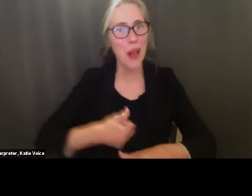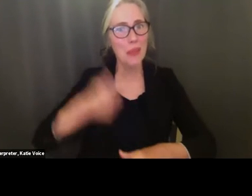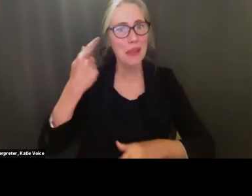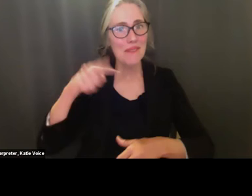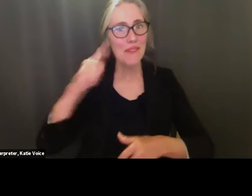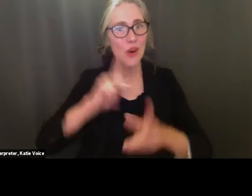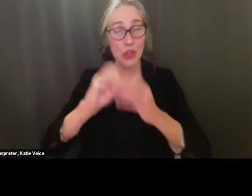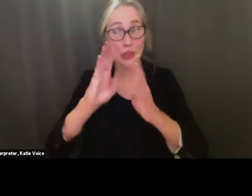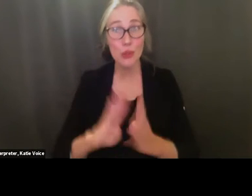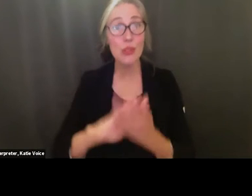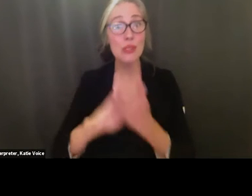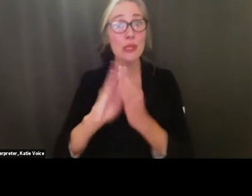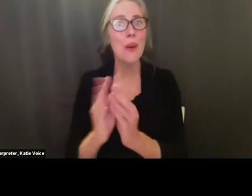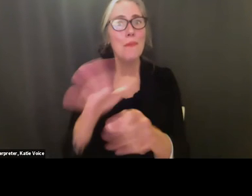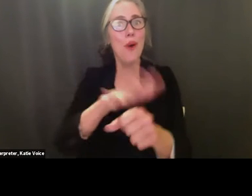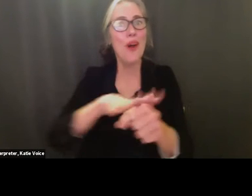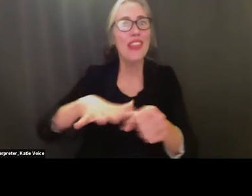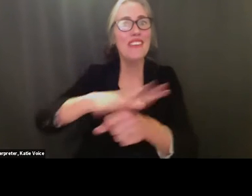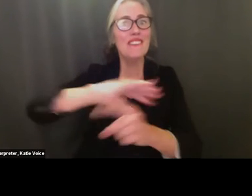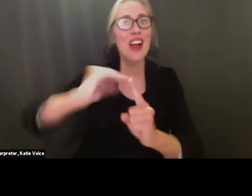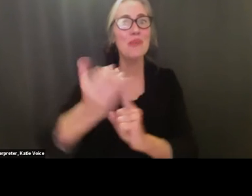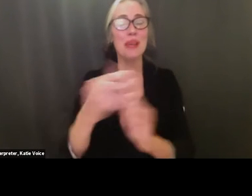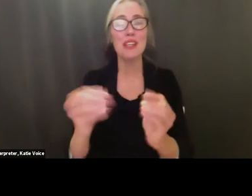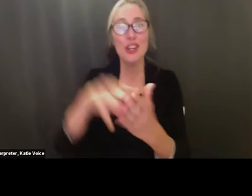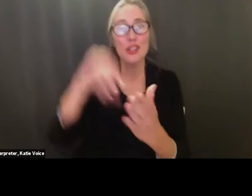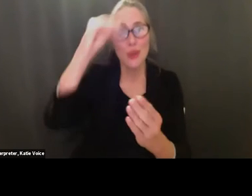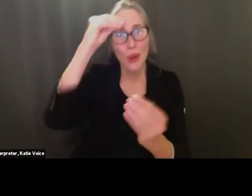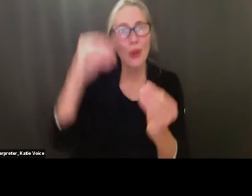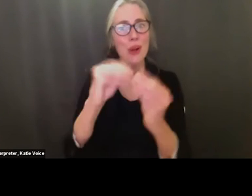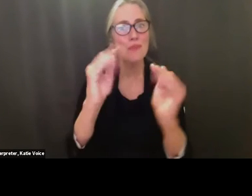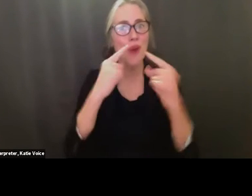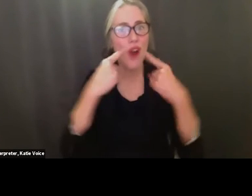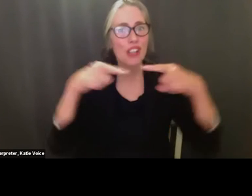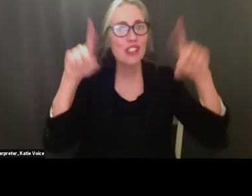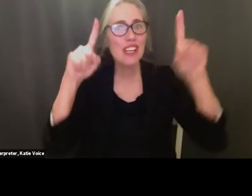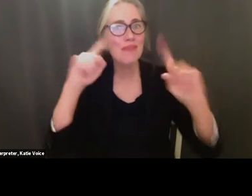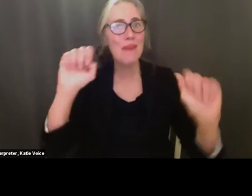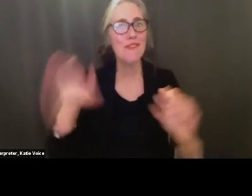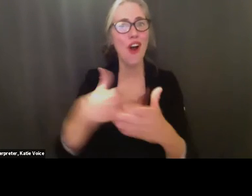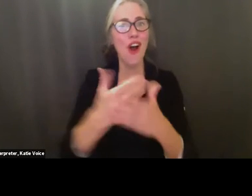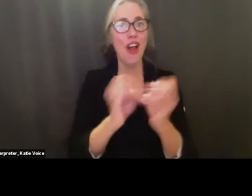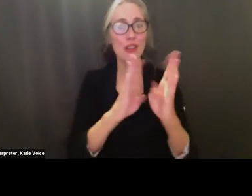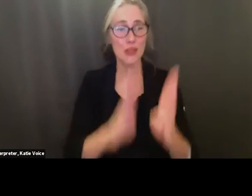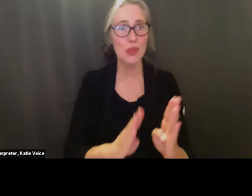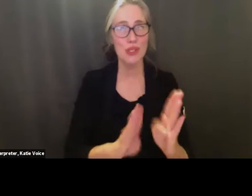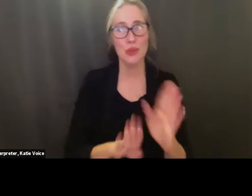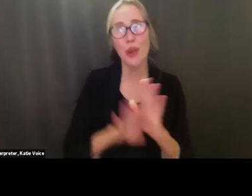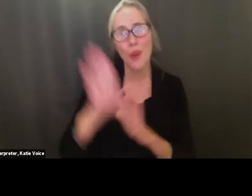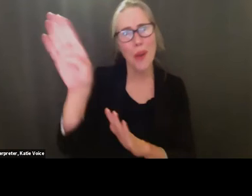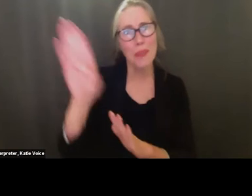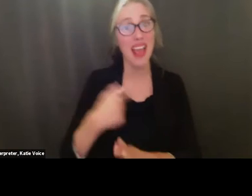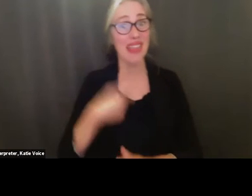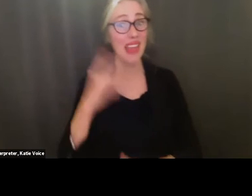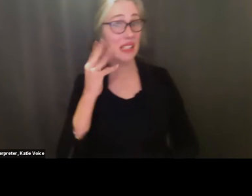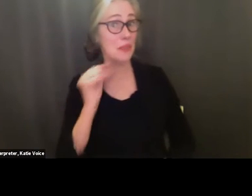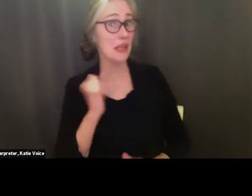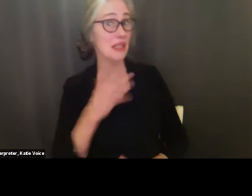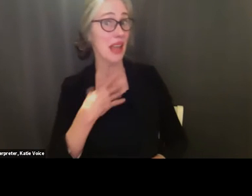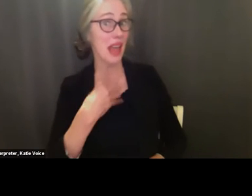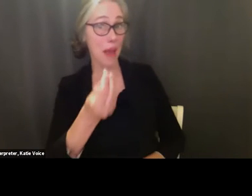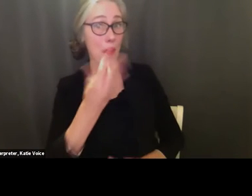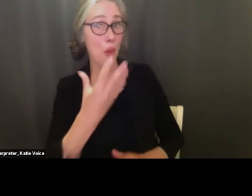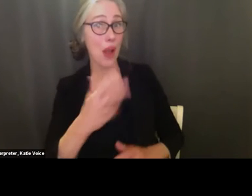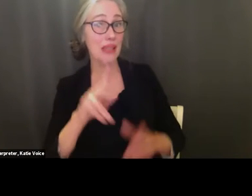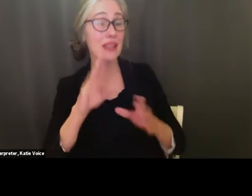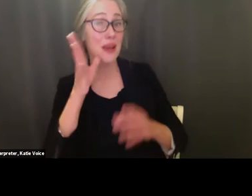sus estudiantes, lo cual crea un entorno para apoyar a todos los estudiantes. Y esa ha sido mi